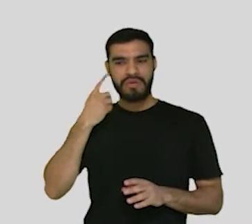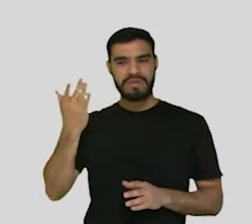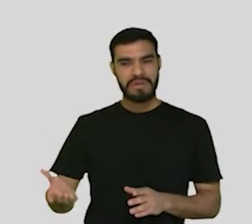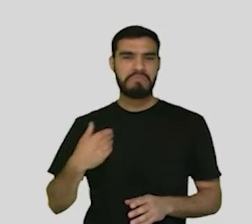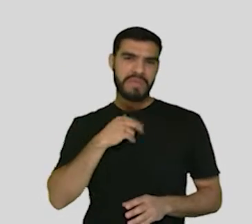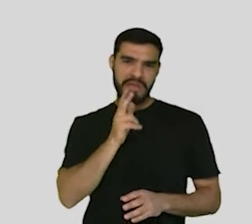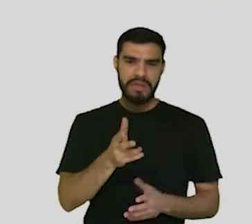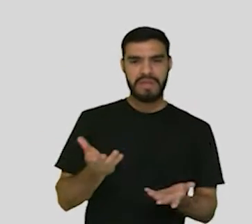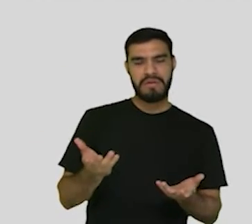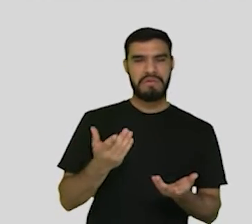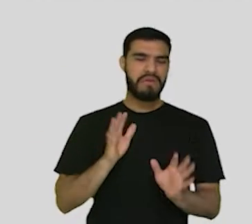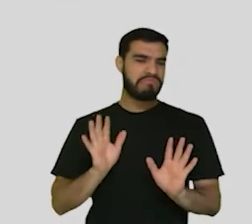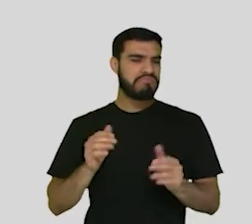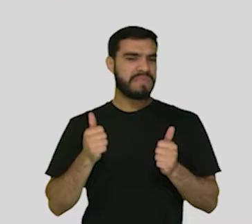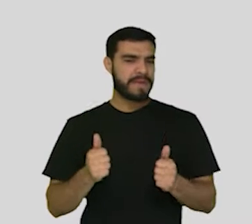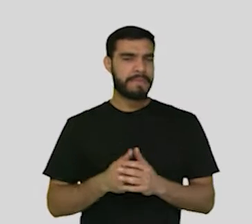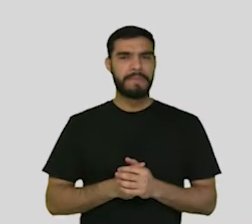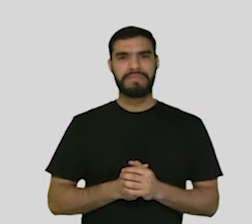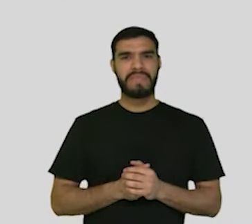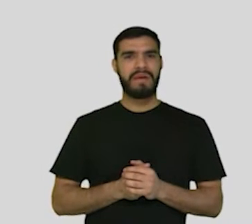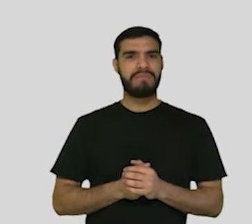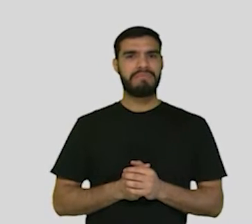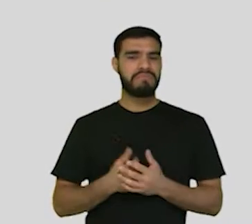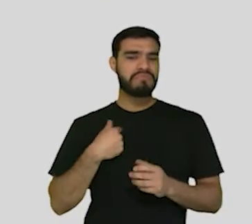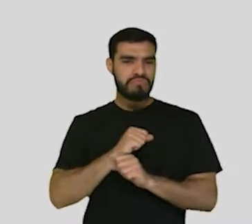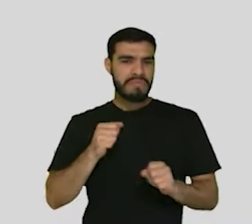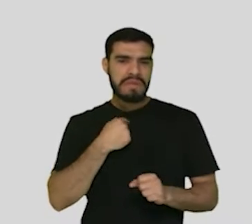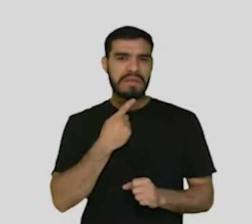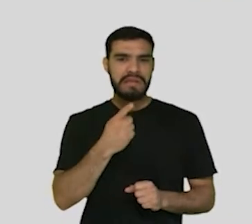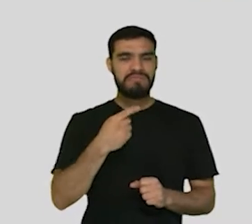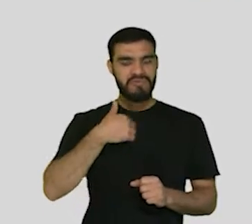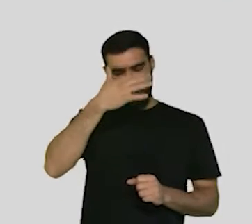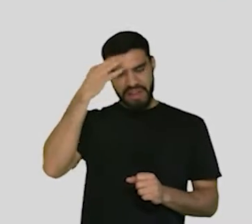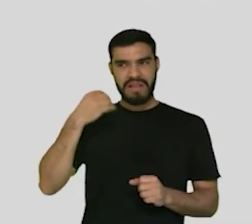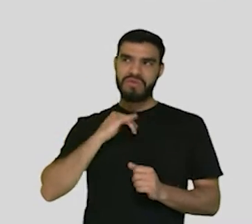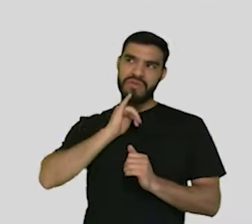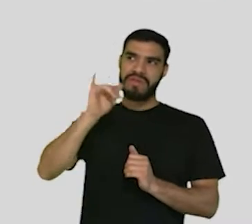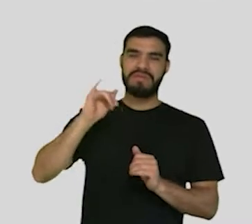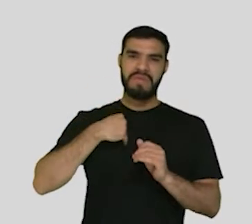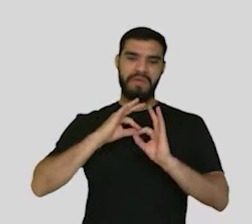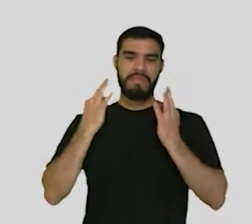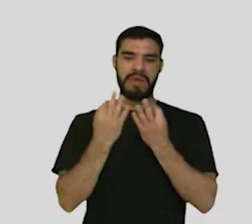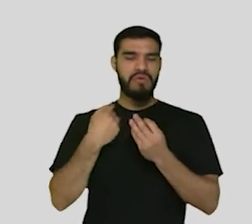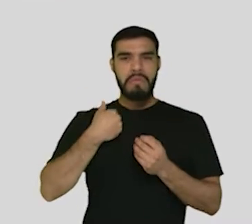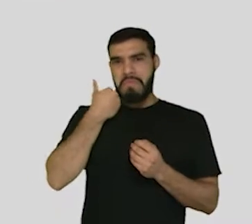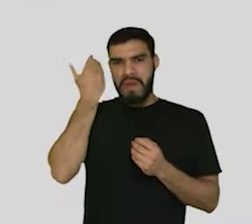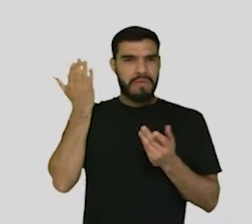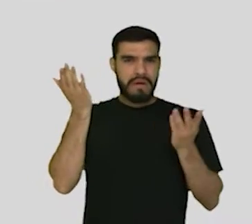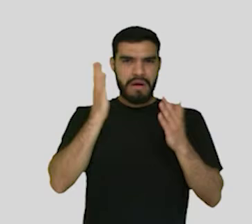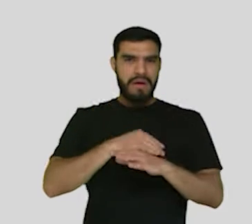ya hoy pu agua pu bepe malomita. Ko anga tapisa y ko